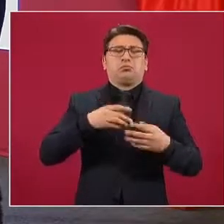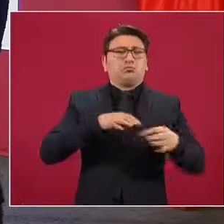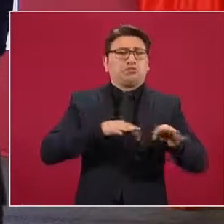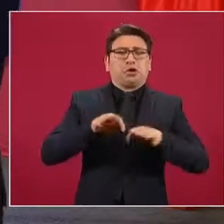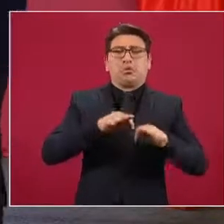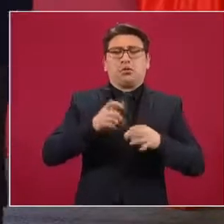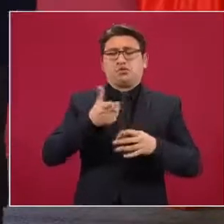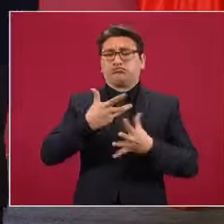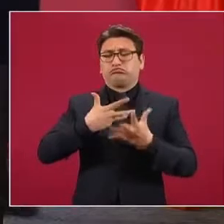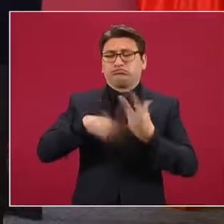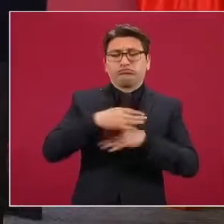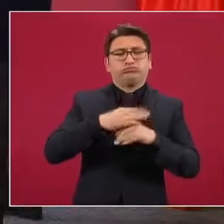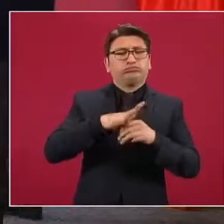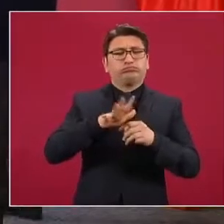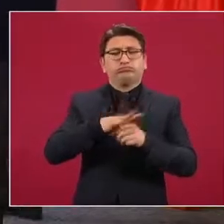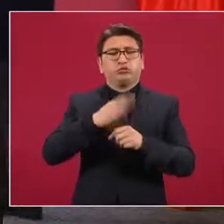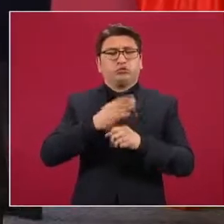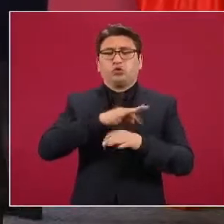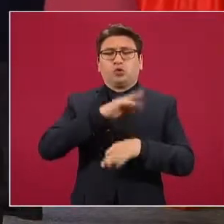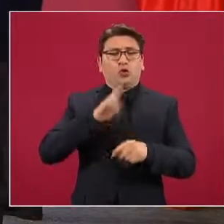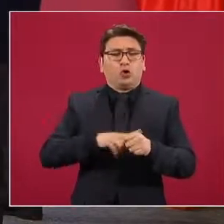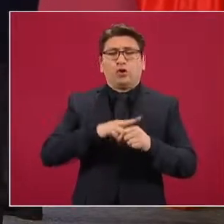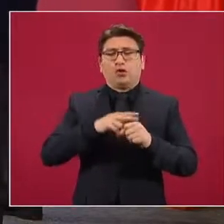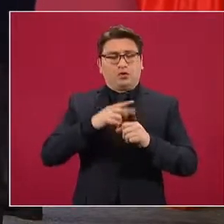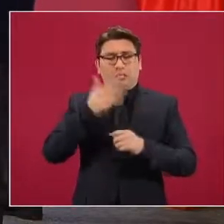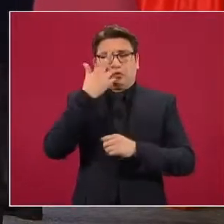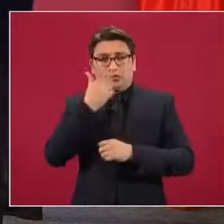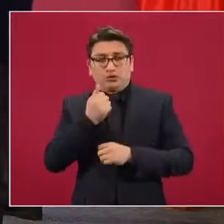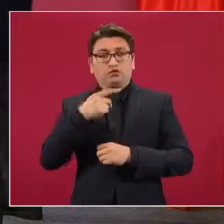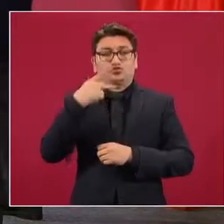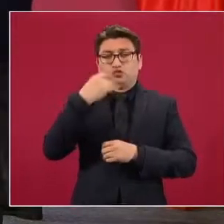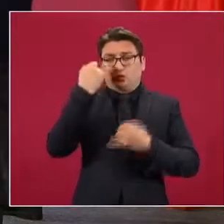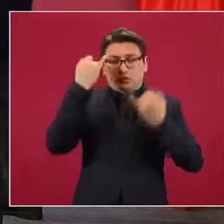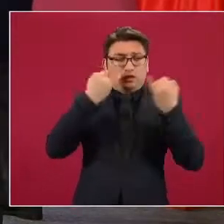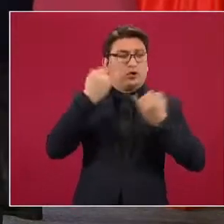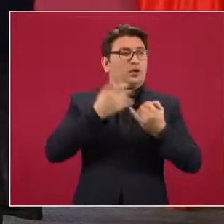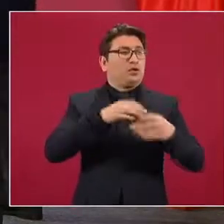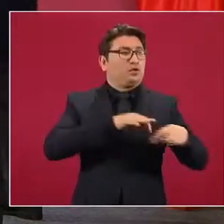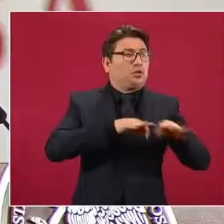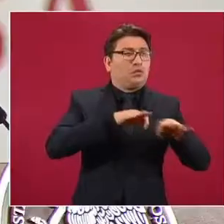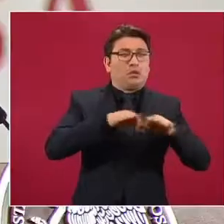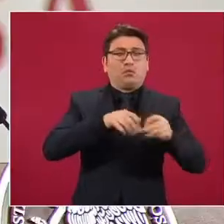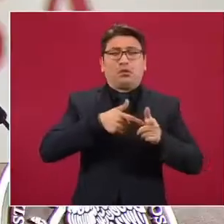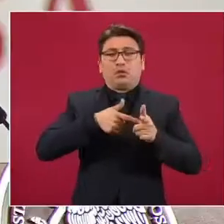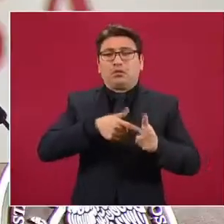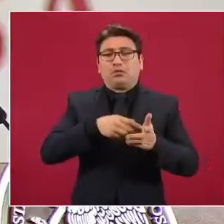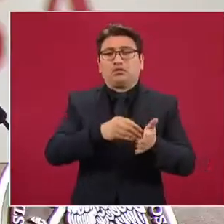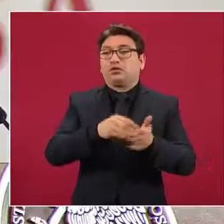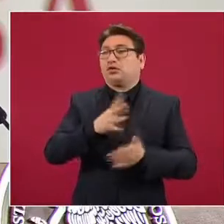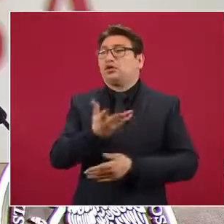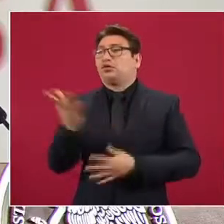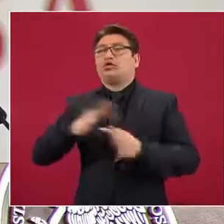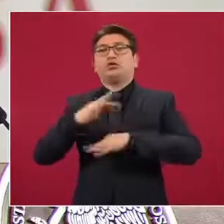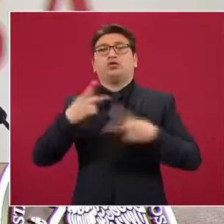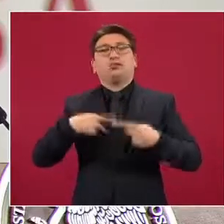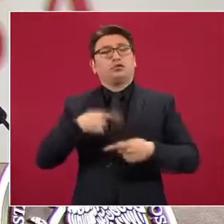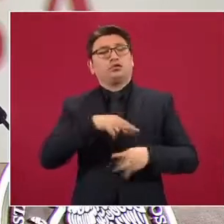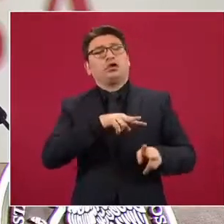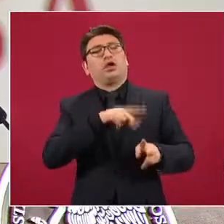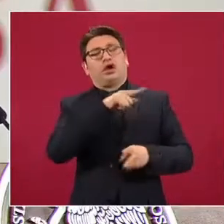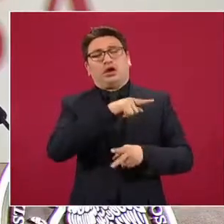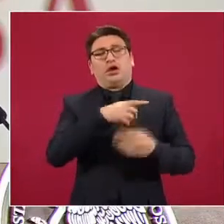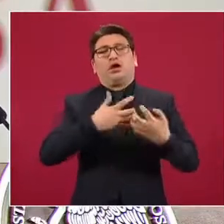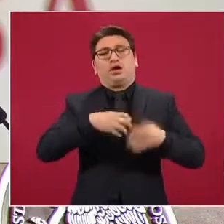su creatividad, se arriesga y mantiene fuentes de trabajo, será reconocido por la sociedad como un